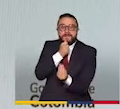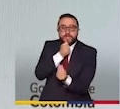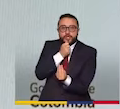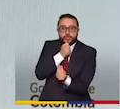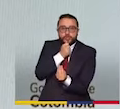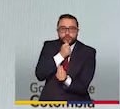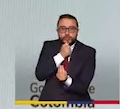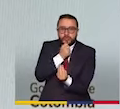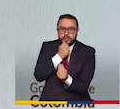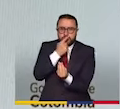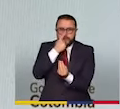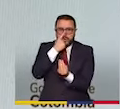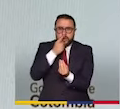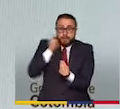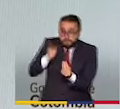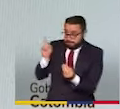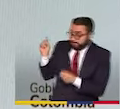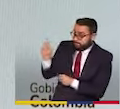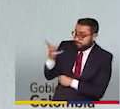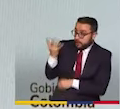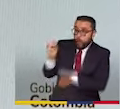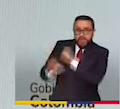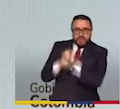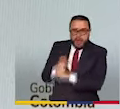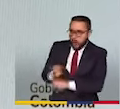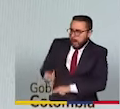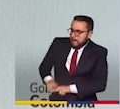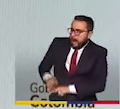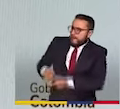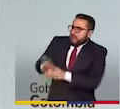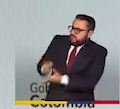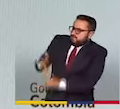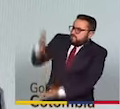en Colombia en los últimos 50 años ha sido la cocaína.